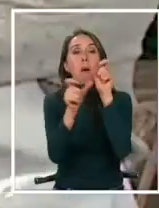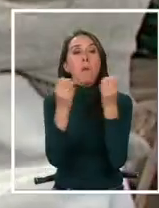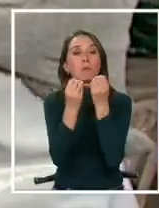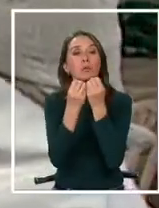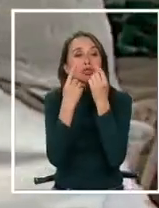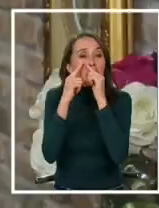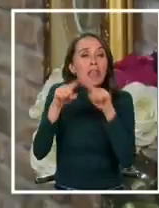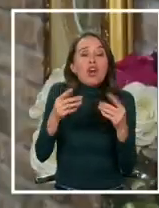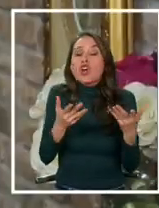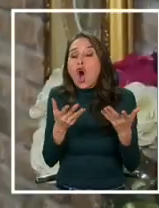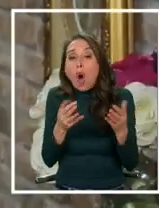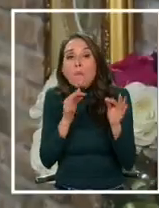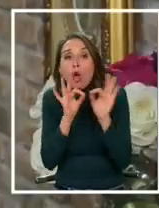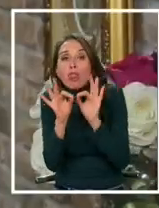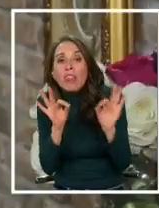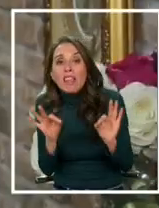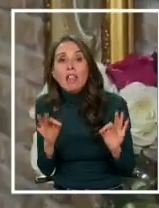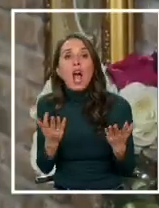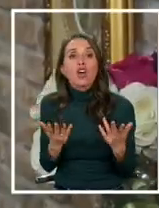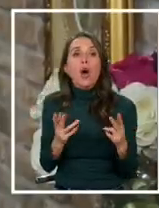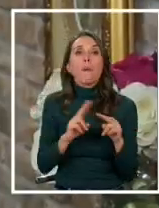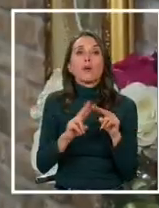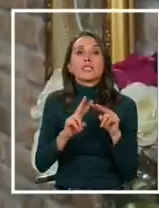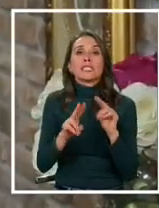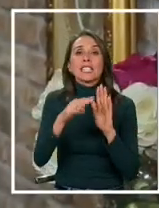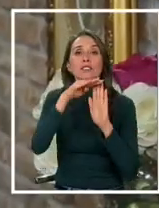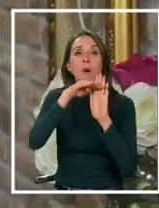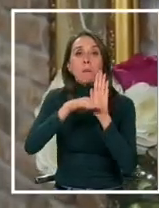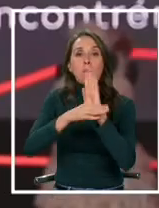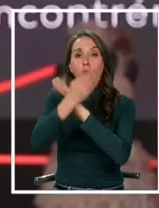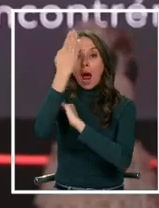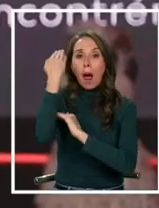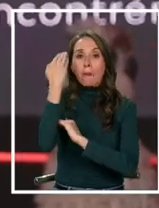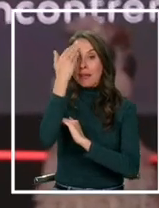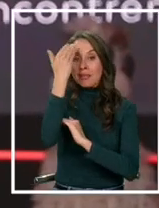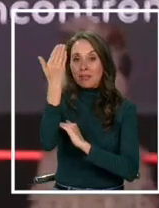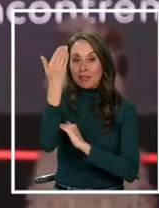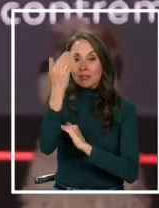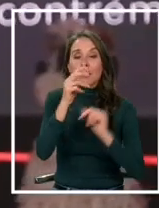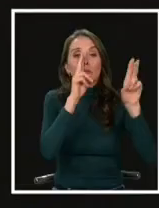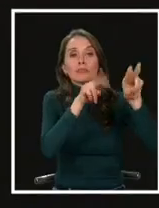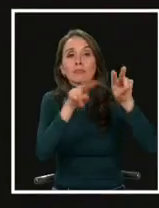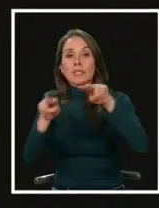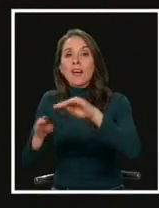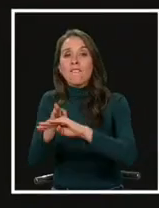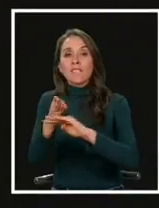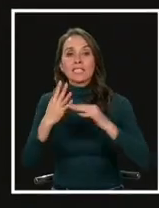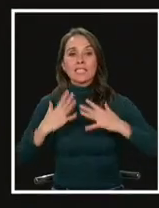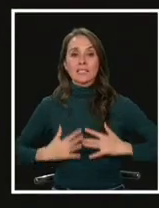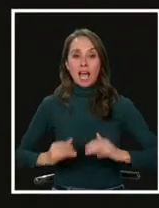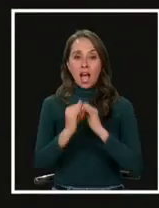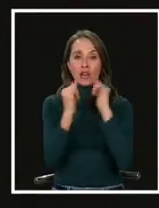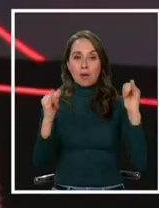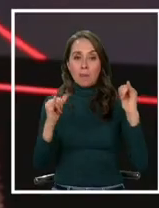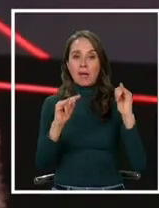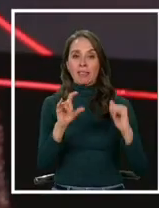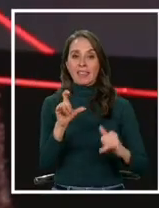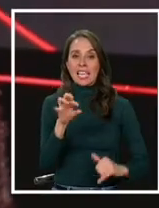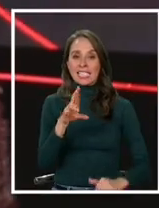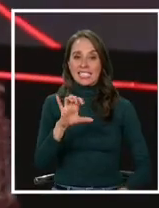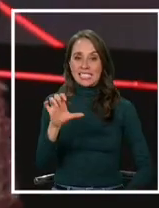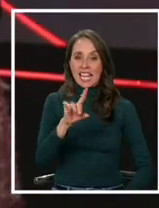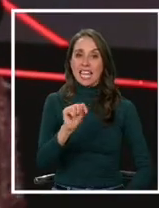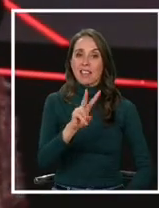para mucha gente respecto de cómo se construyeron esos programas tan emblemáticos el recorrido incluye visitas al vestuario de teles series emblemáticas de